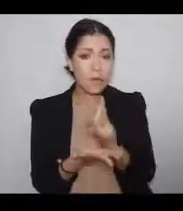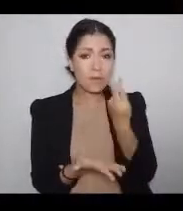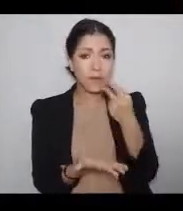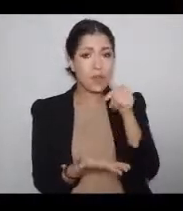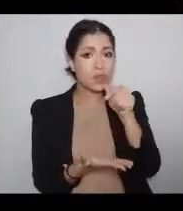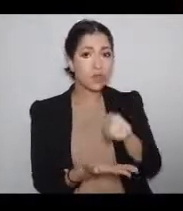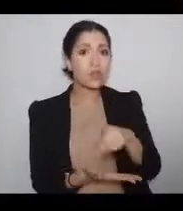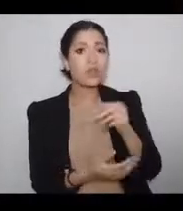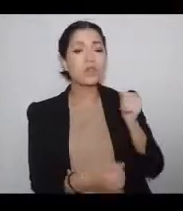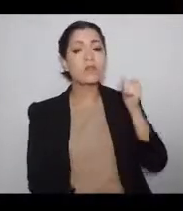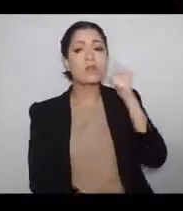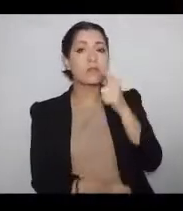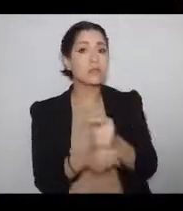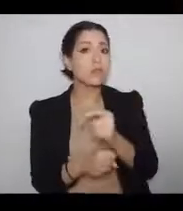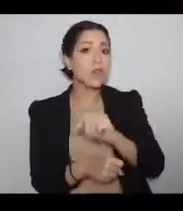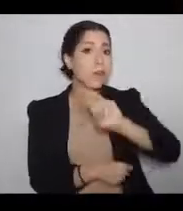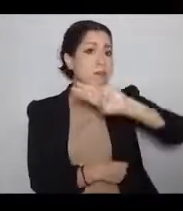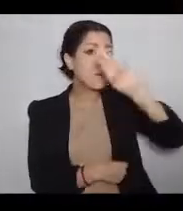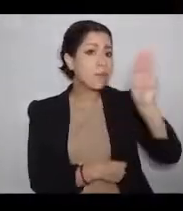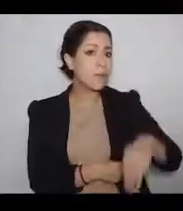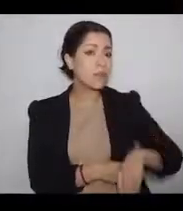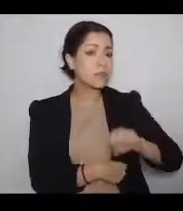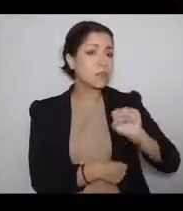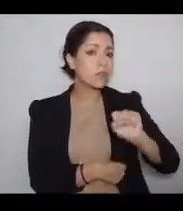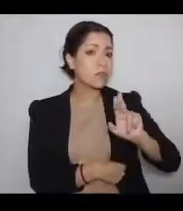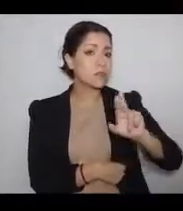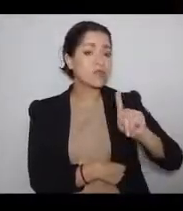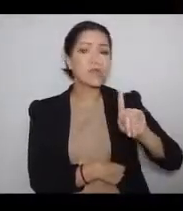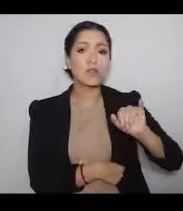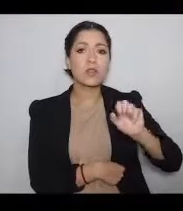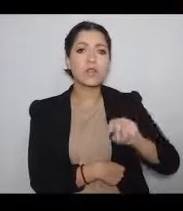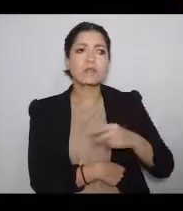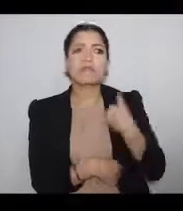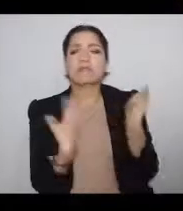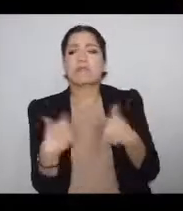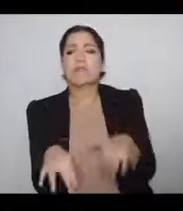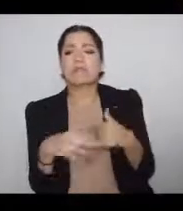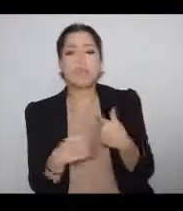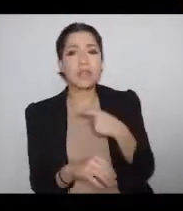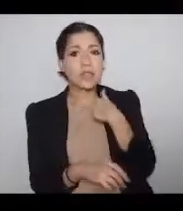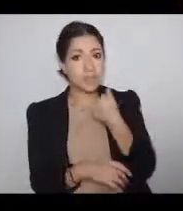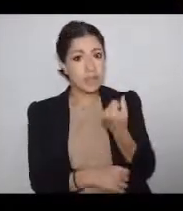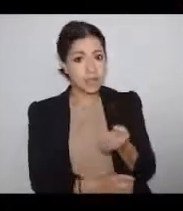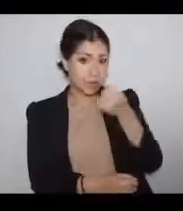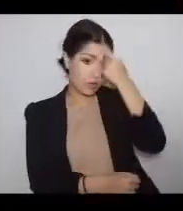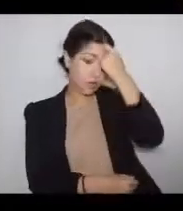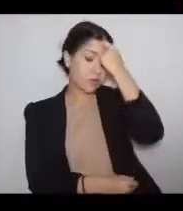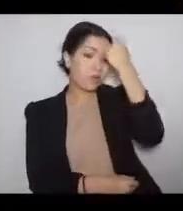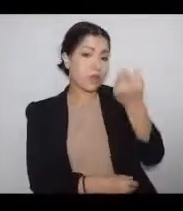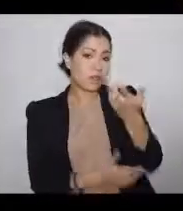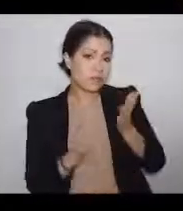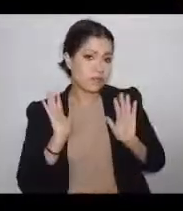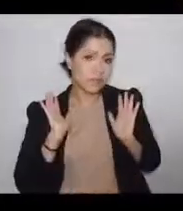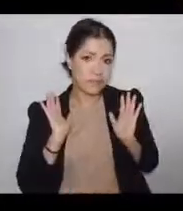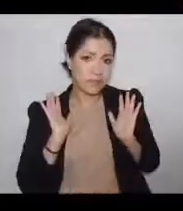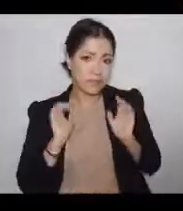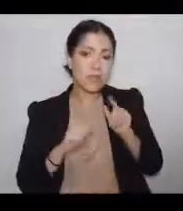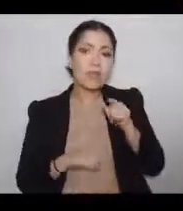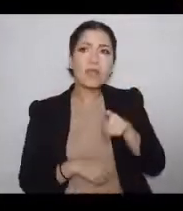¿Pronosticaste la muerte del sultán Sulaimán? Una casualidad. Pensaron que eras mago.